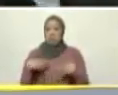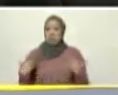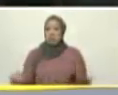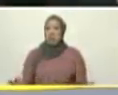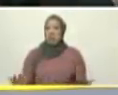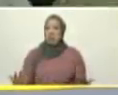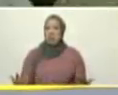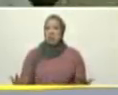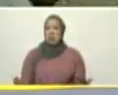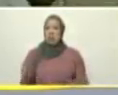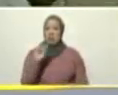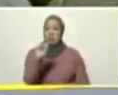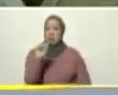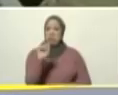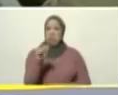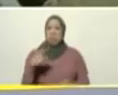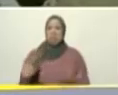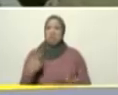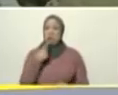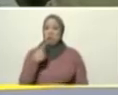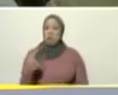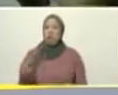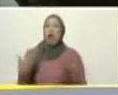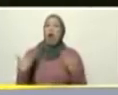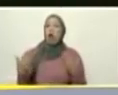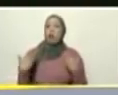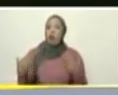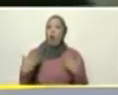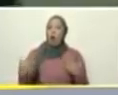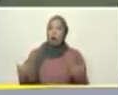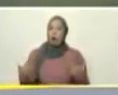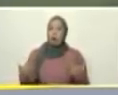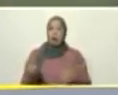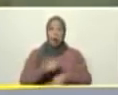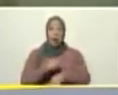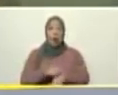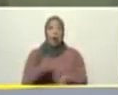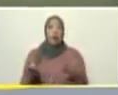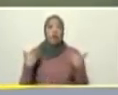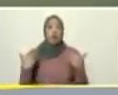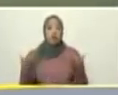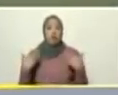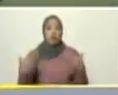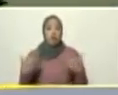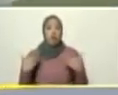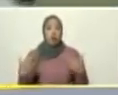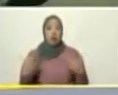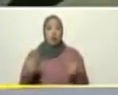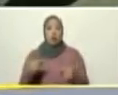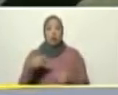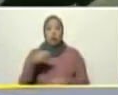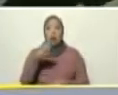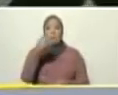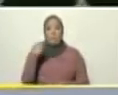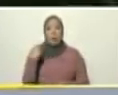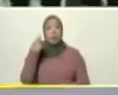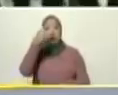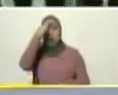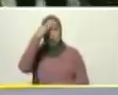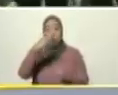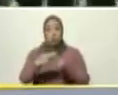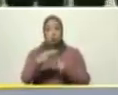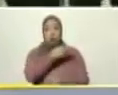cada minuto a decir, pronto se dará la juramentación